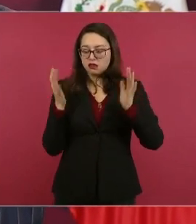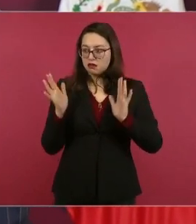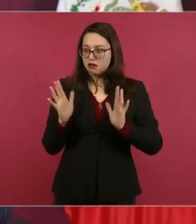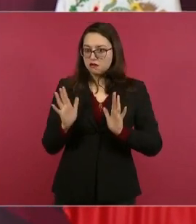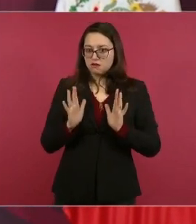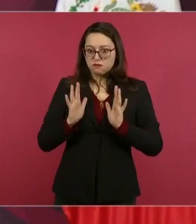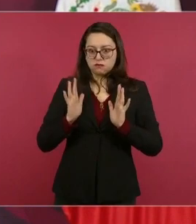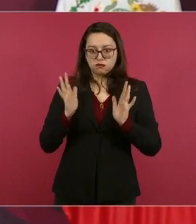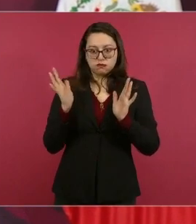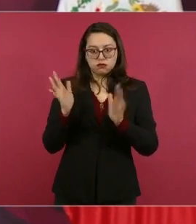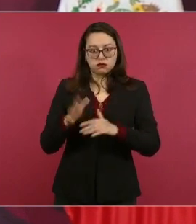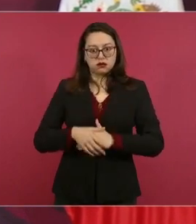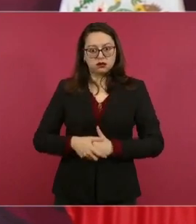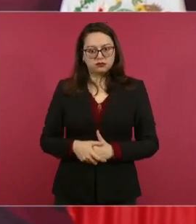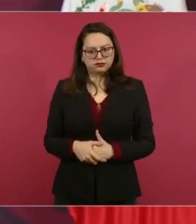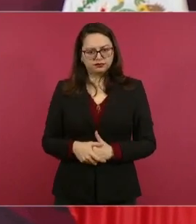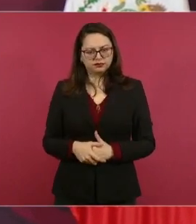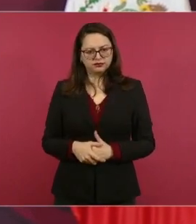lo hubiese